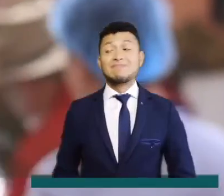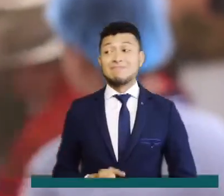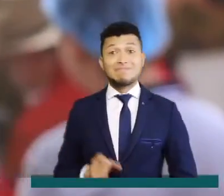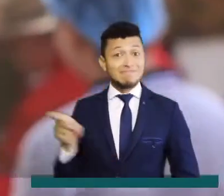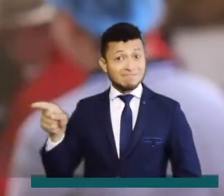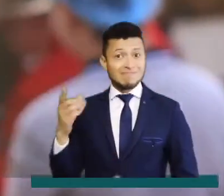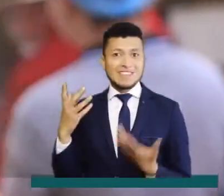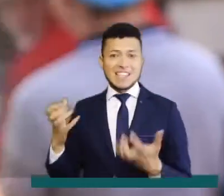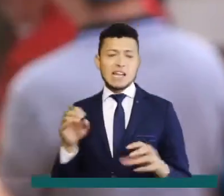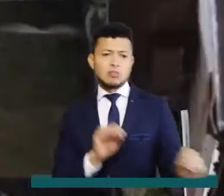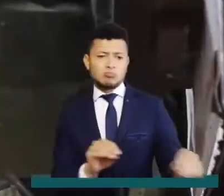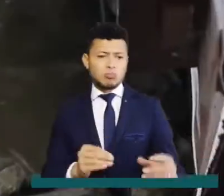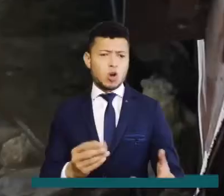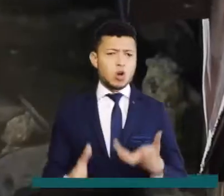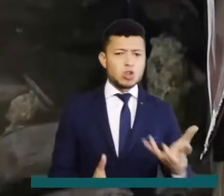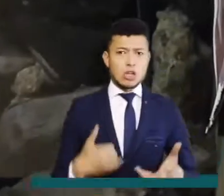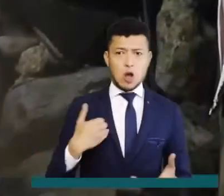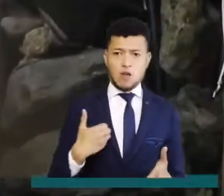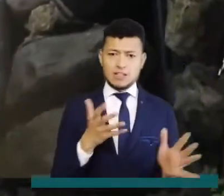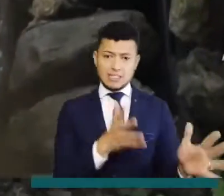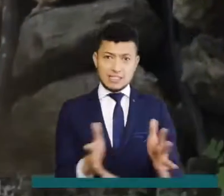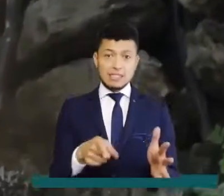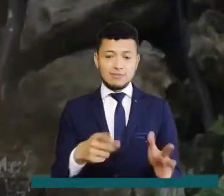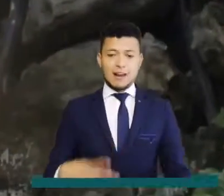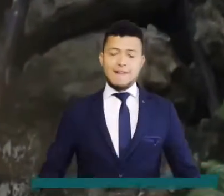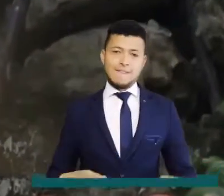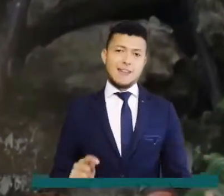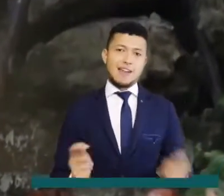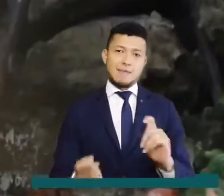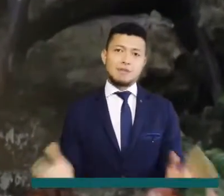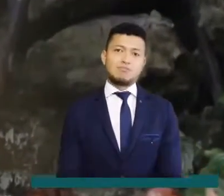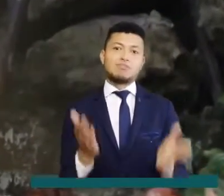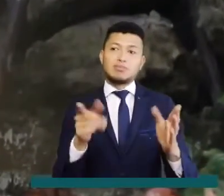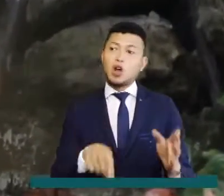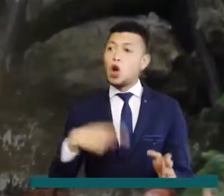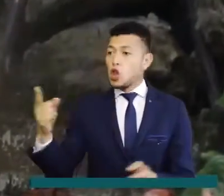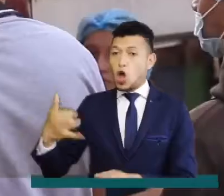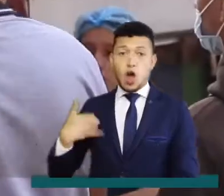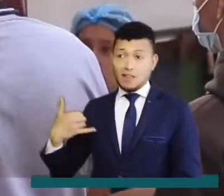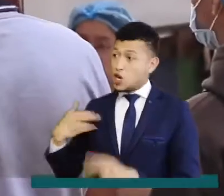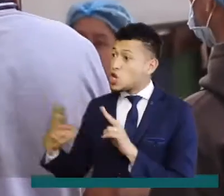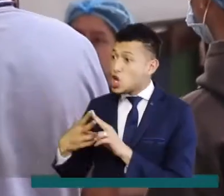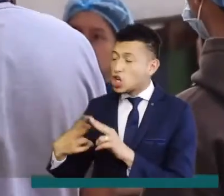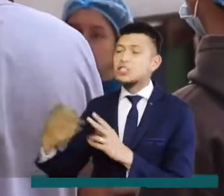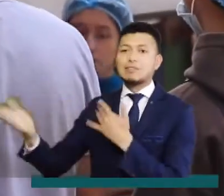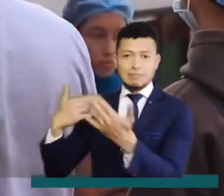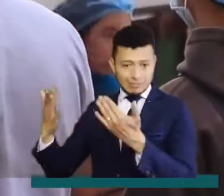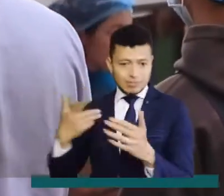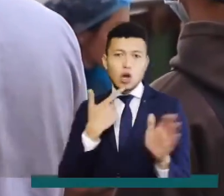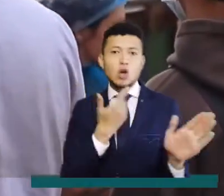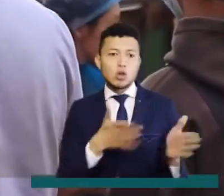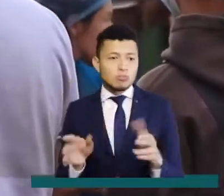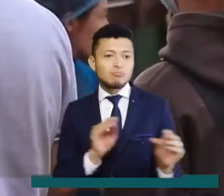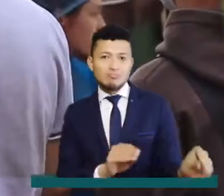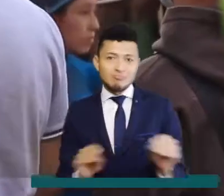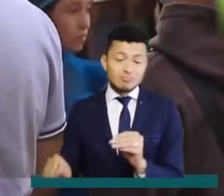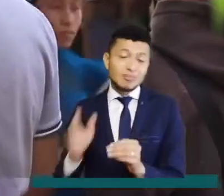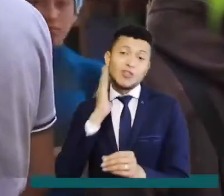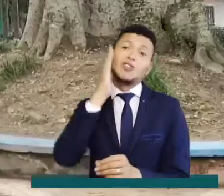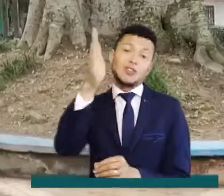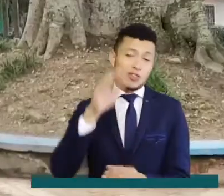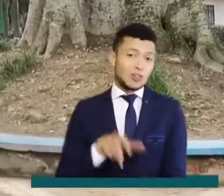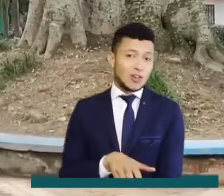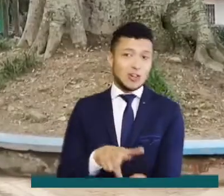la cocina y lo que ha enseñado a estos jóvenes pueda cambiar sus vidas y que otros jóvenes que aún no conocen de él puedan tomar otros caminos en un